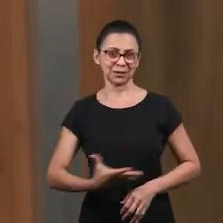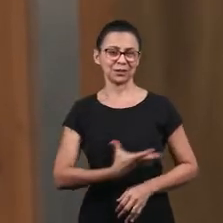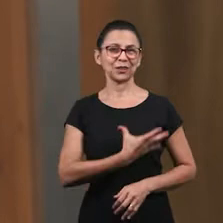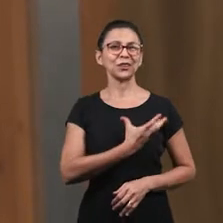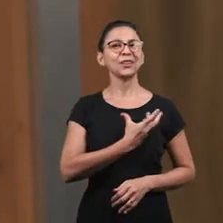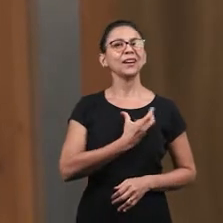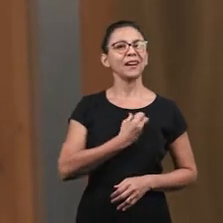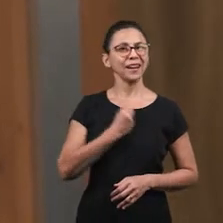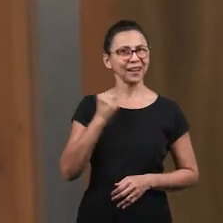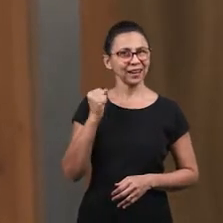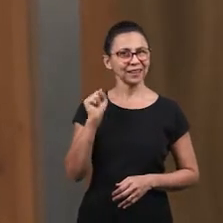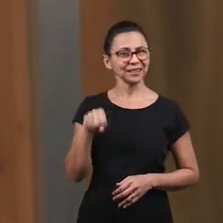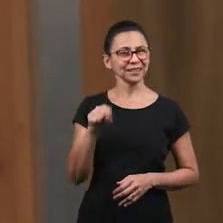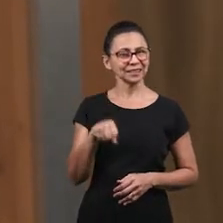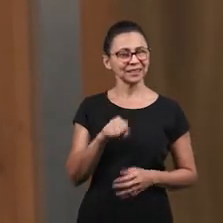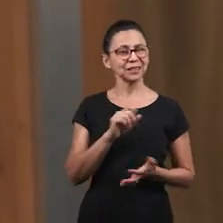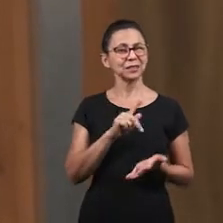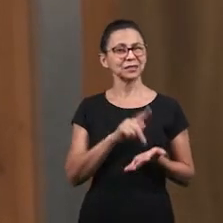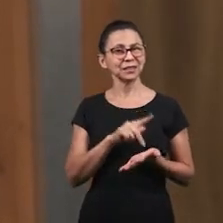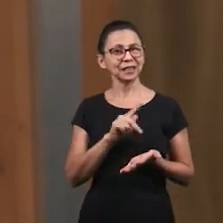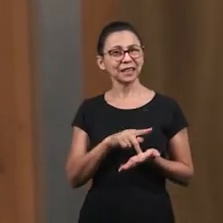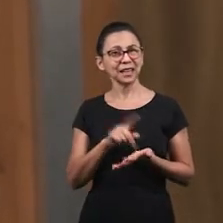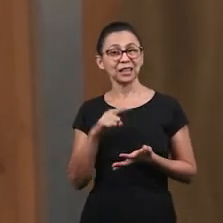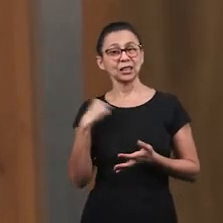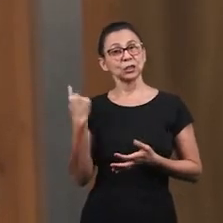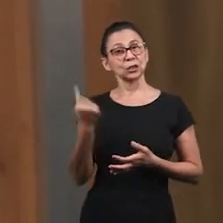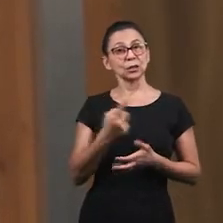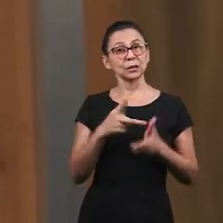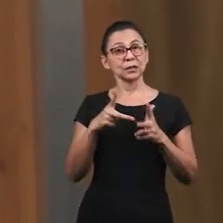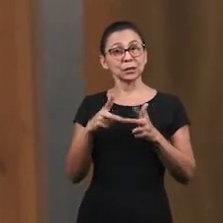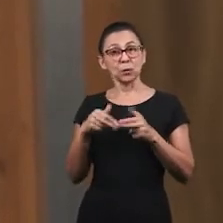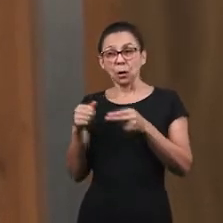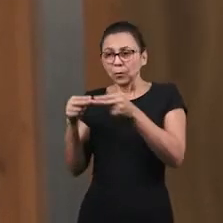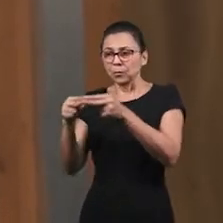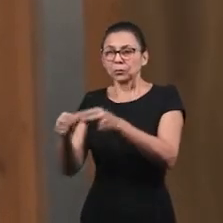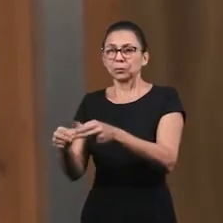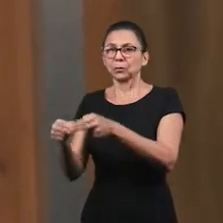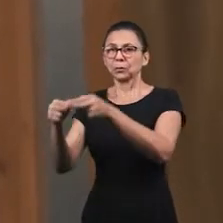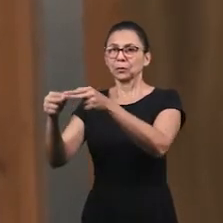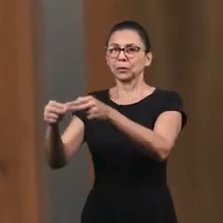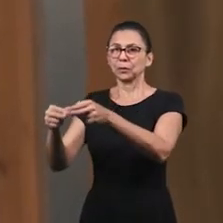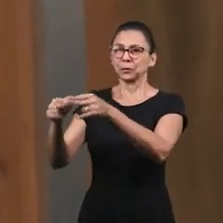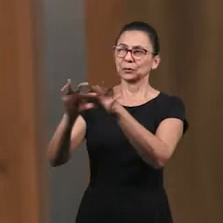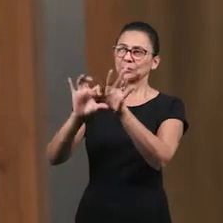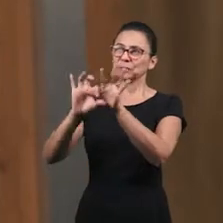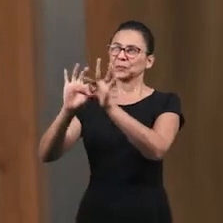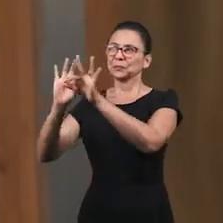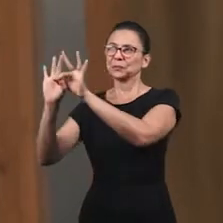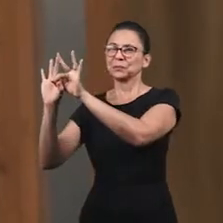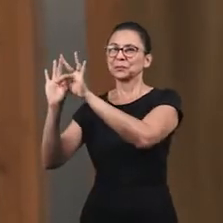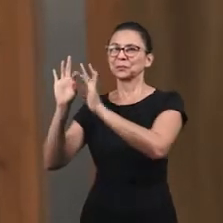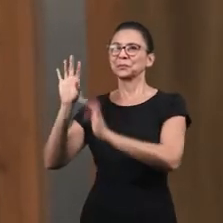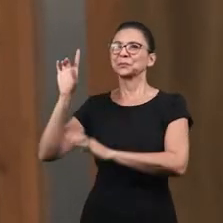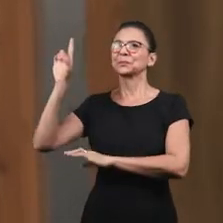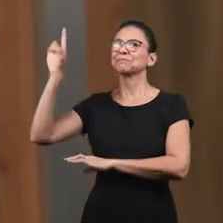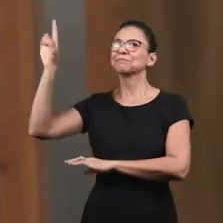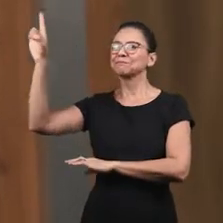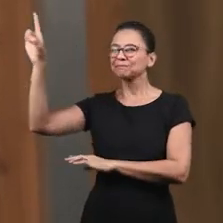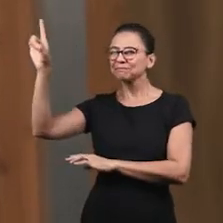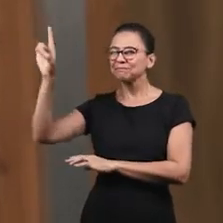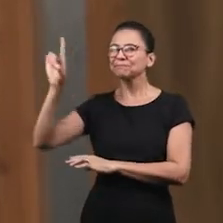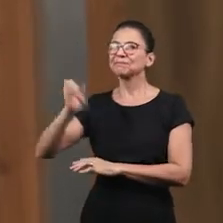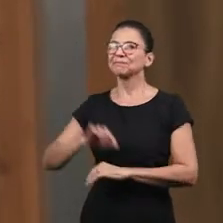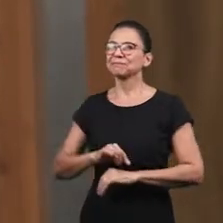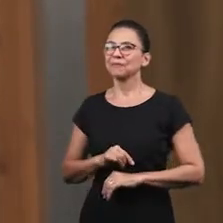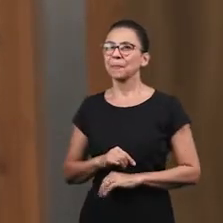Y cuando nosotros aceptamos como nuestro salvador, nosotros hacemos como Noé, andamos con Dios.